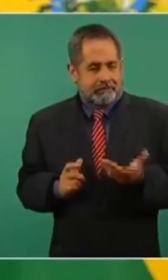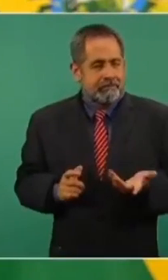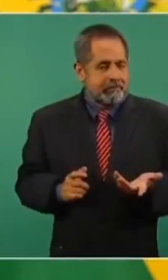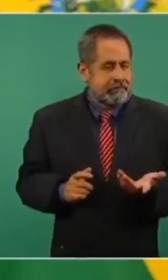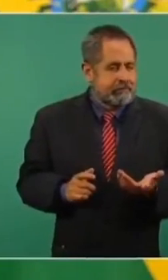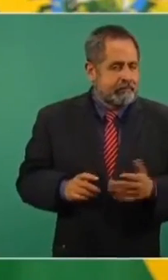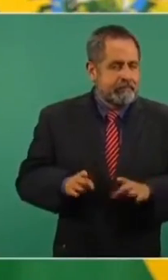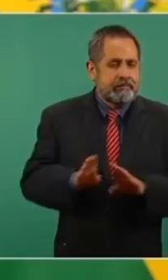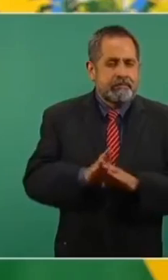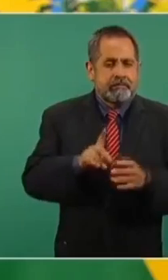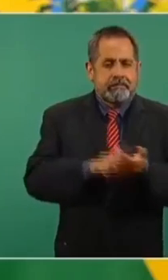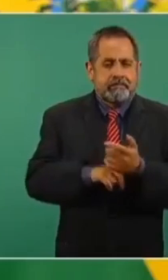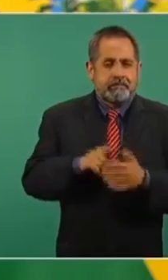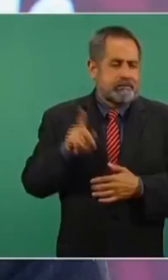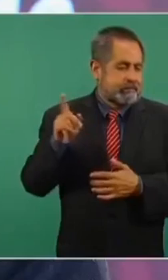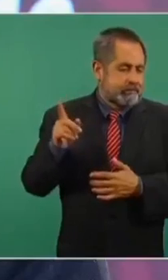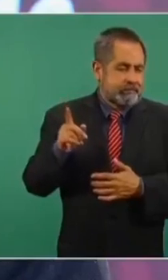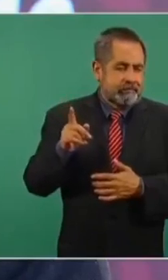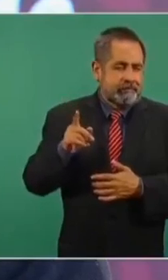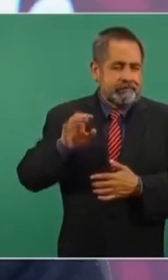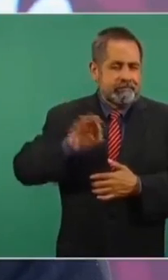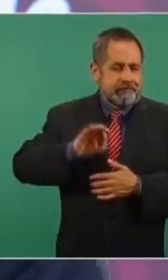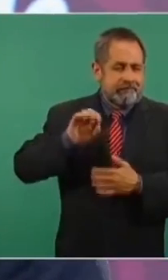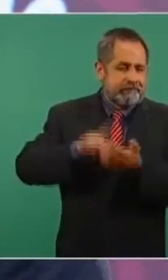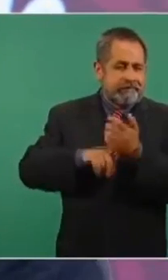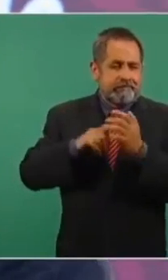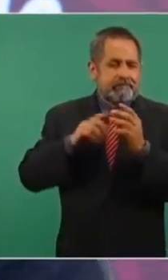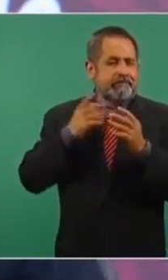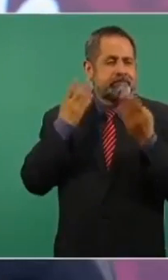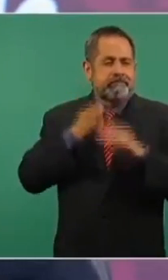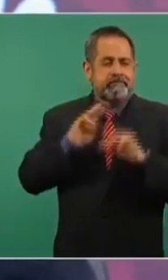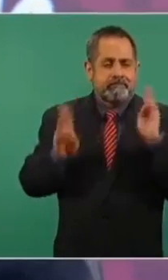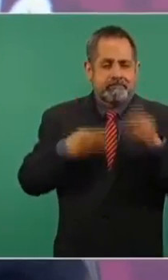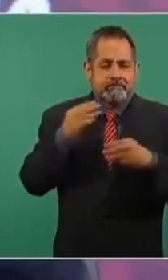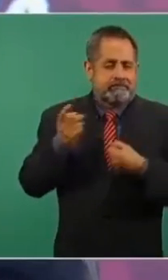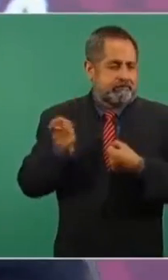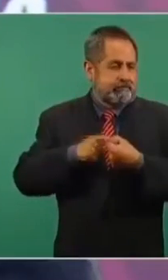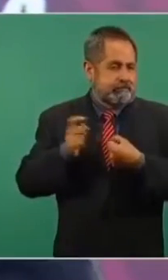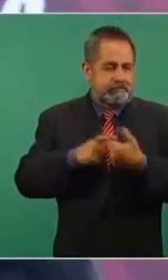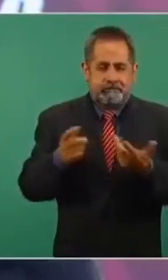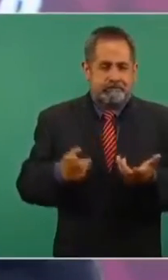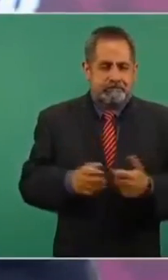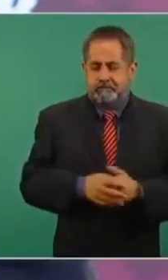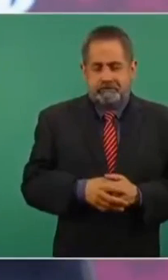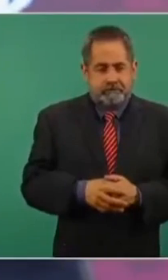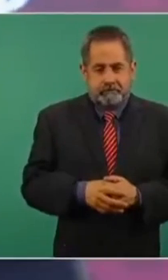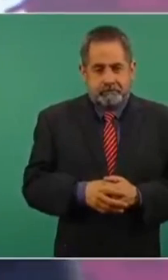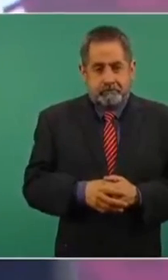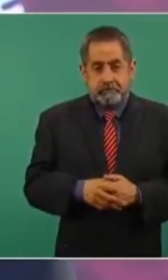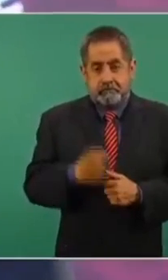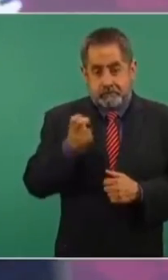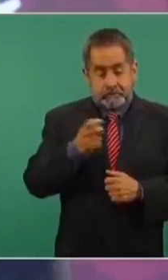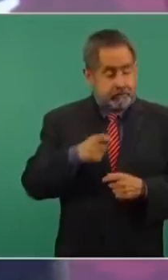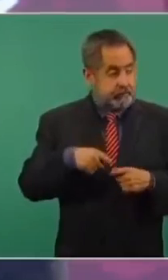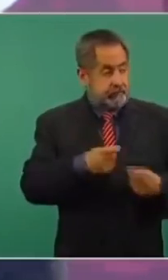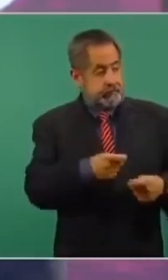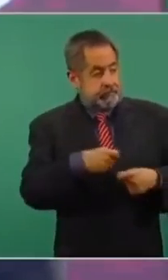operaciones en el mercado financiero. Por eso llegaron a